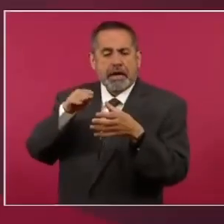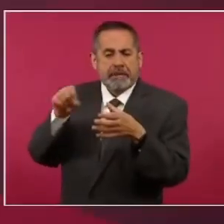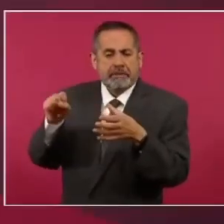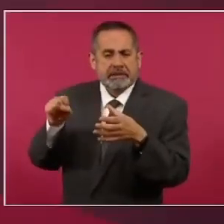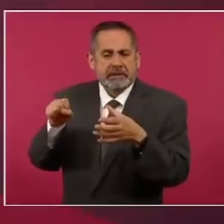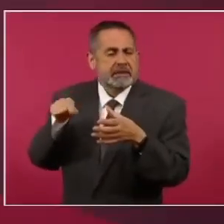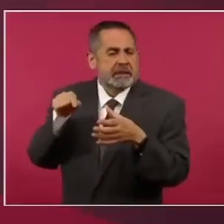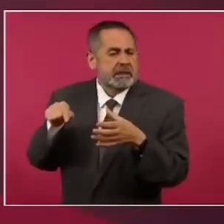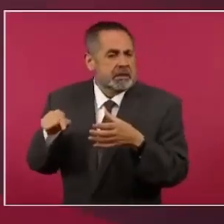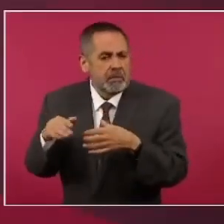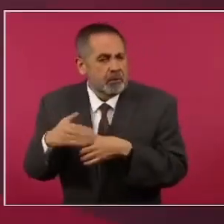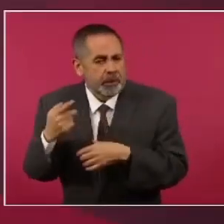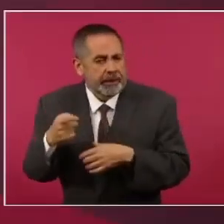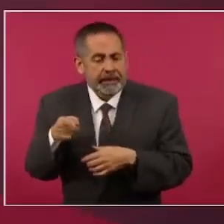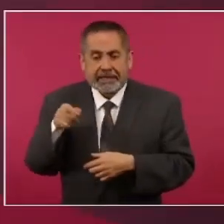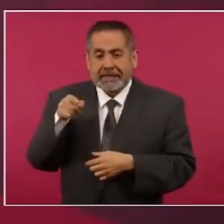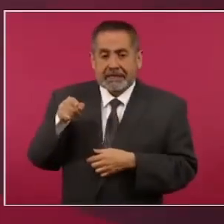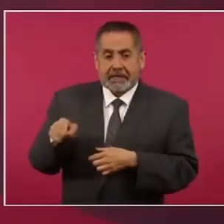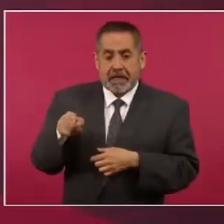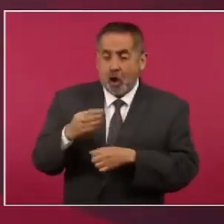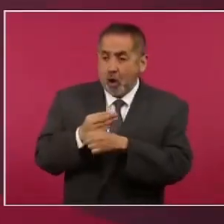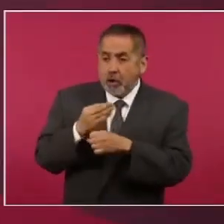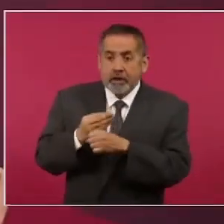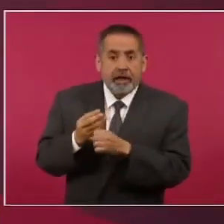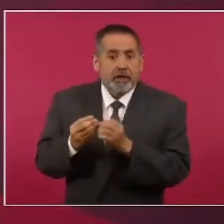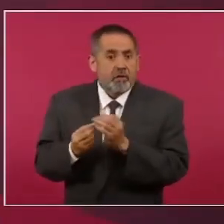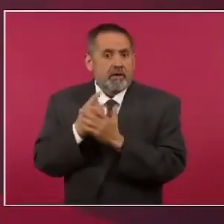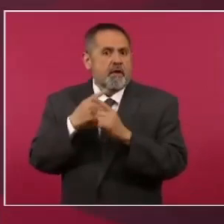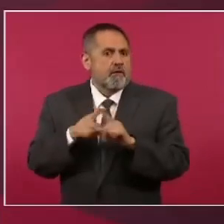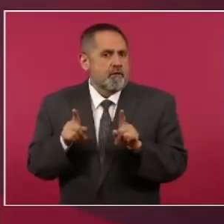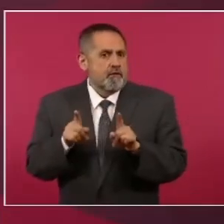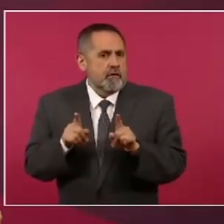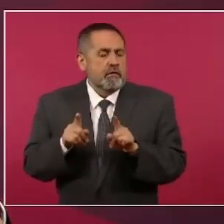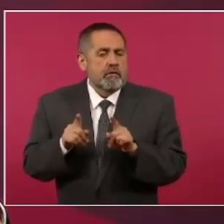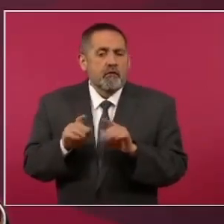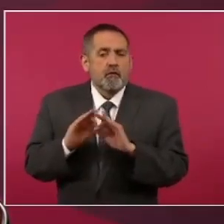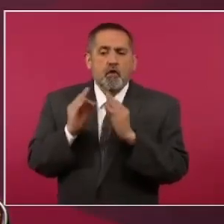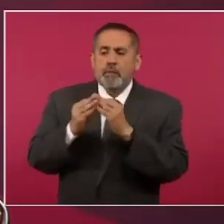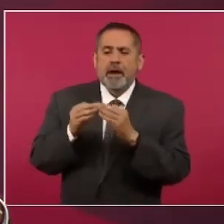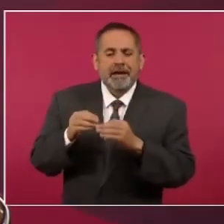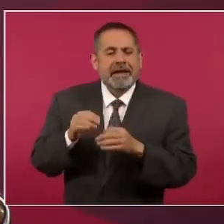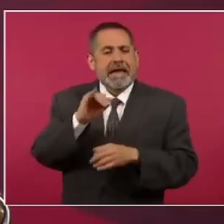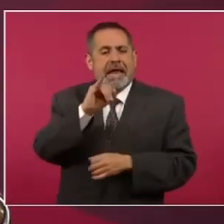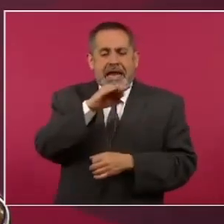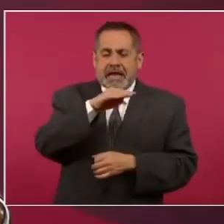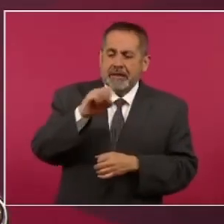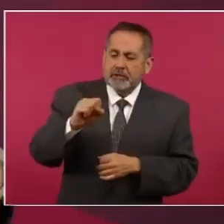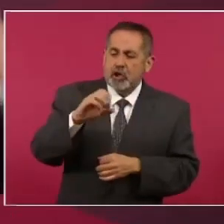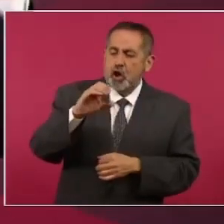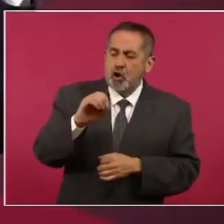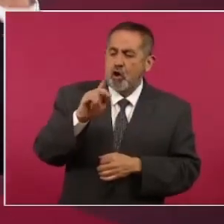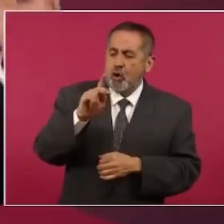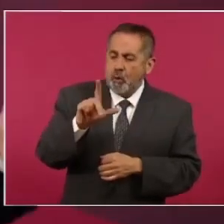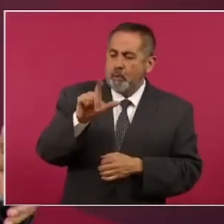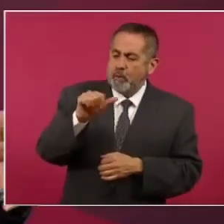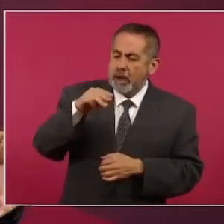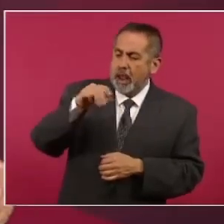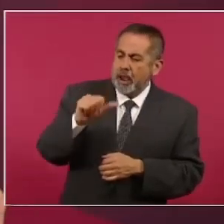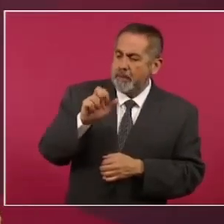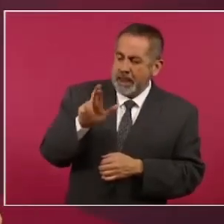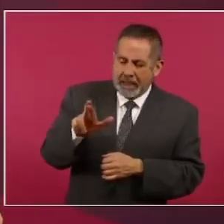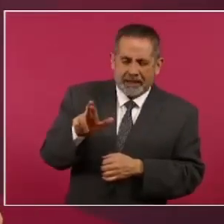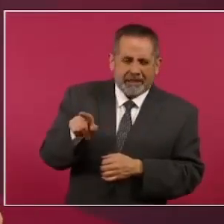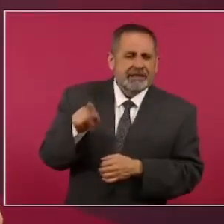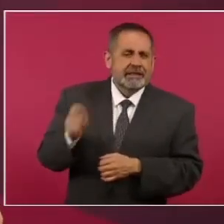ahora el modelo de IMSS Coplamar, que se creó